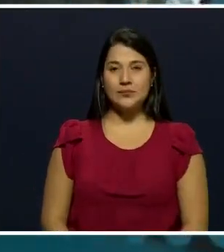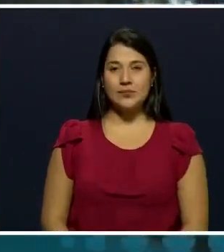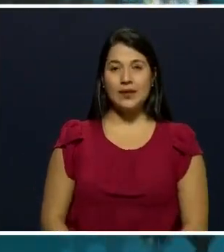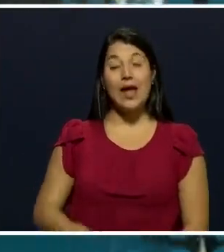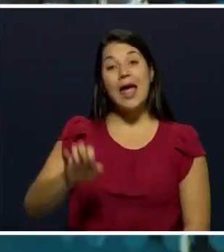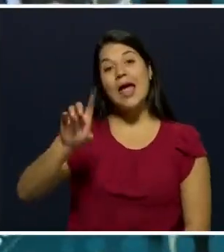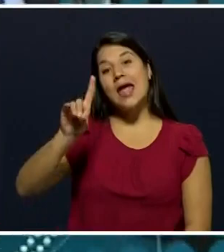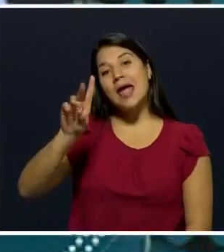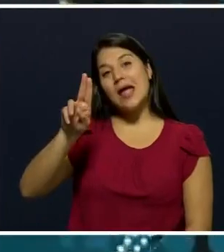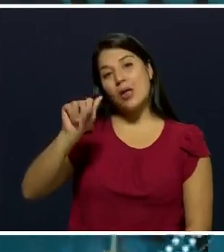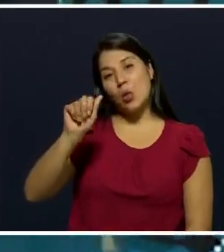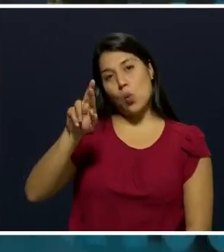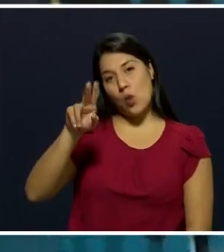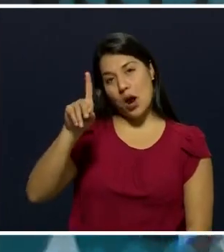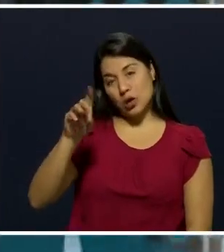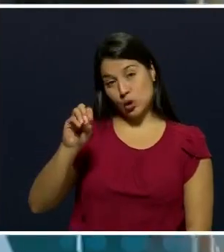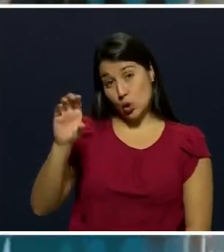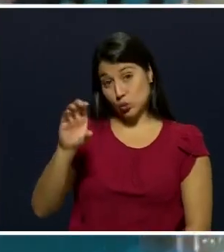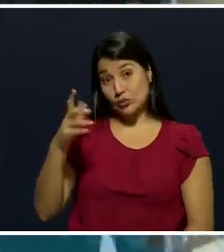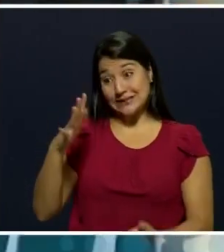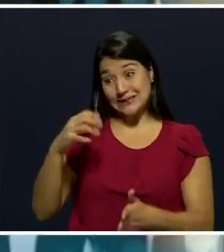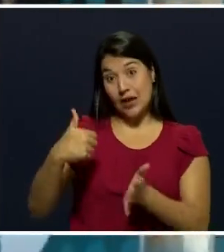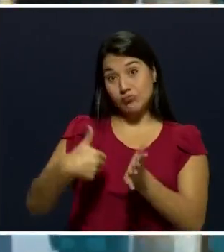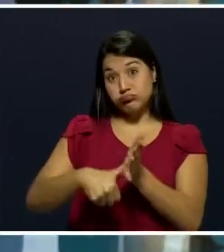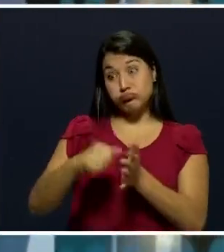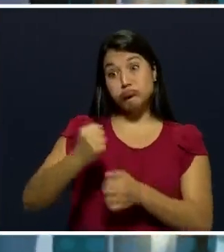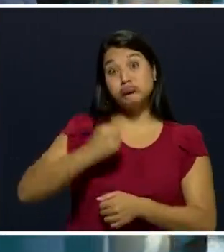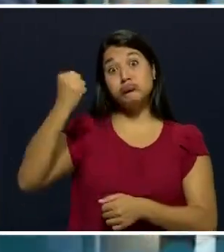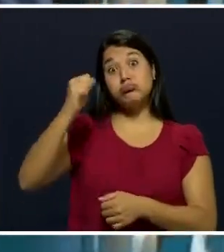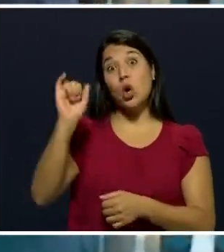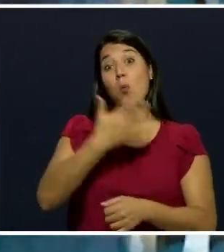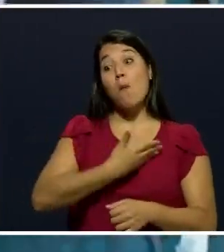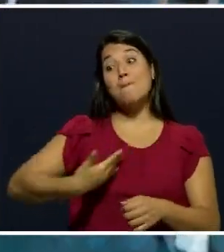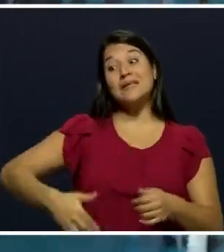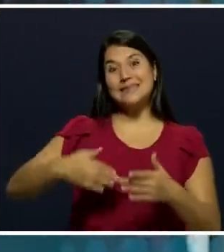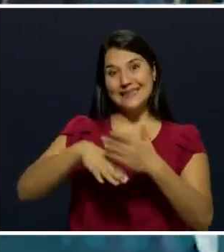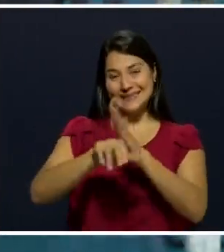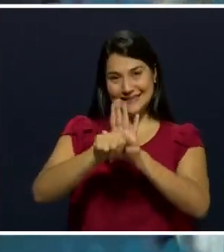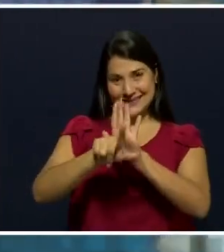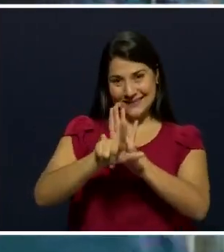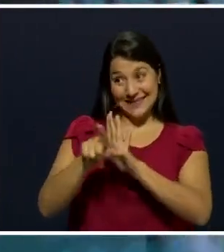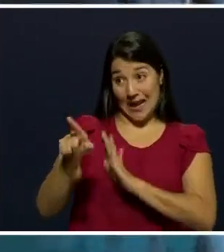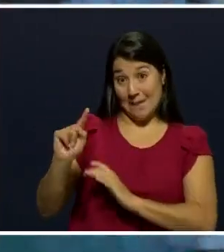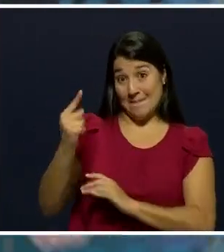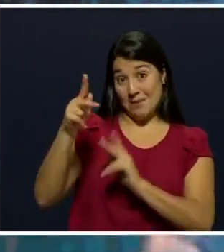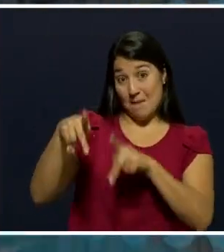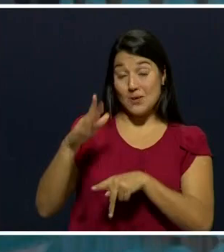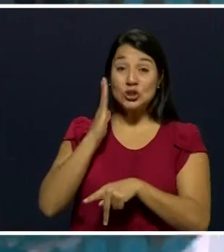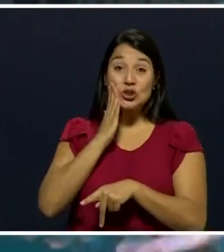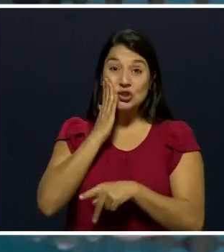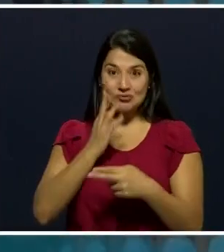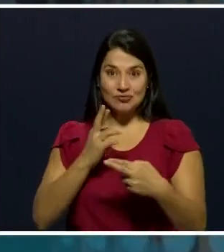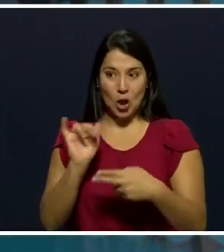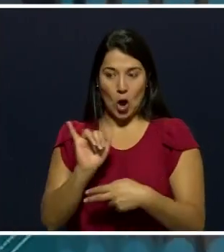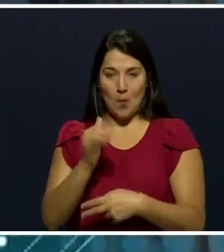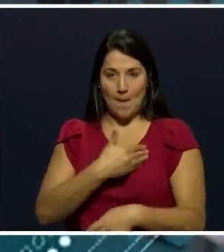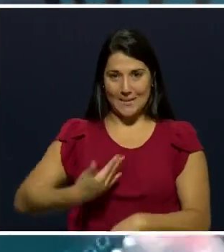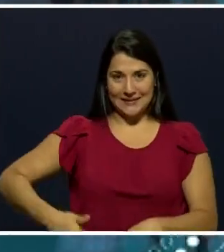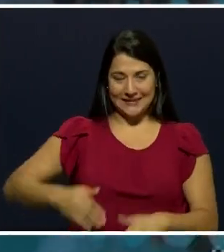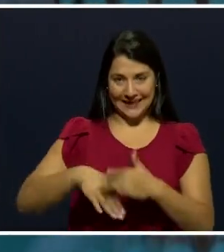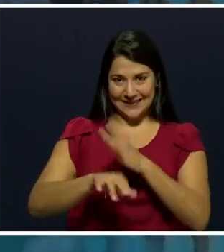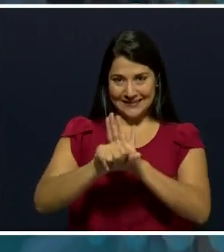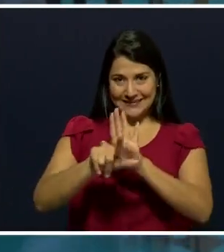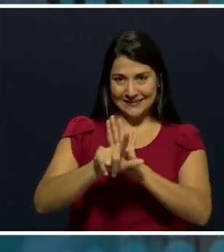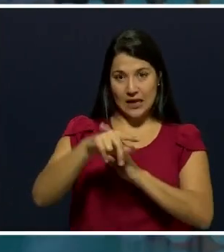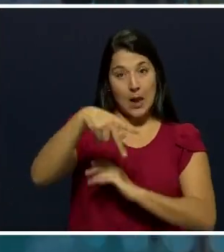Eduardo Cruikshank fue electo como presidente del Congreso y se convirtió en el primer afrodescendiente en ocupar ese cargo. Además, el PAC no tuvo